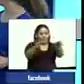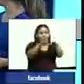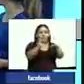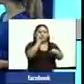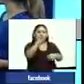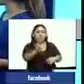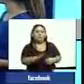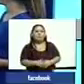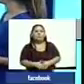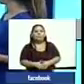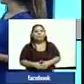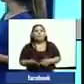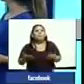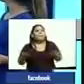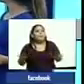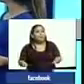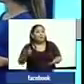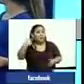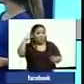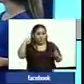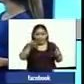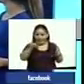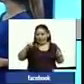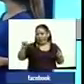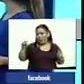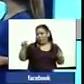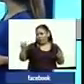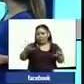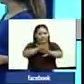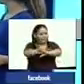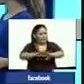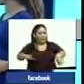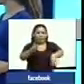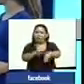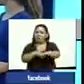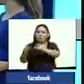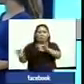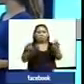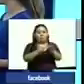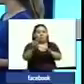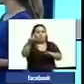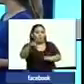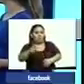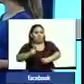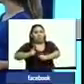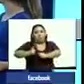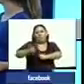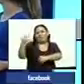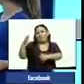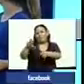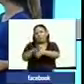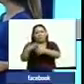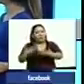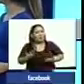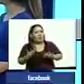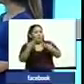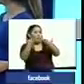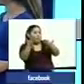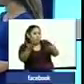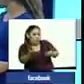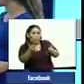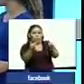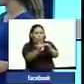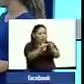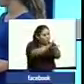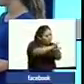respondió Así José Valencia El conflicto ya pasó Los actuales veteranos recibieron un beneficio que de manera indirecta